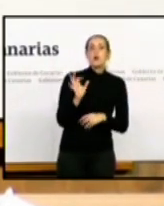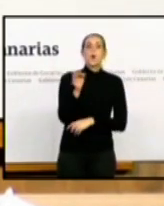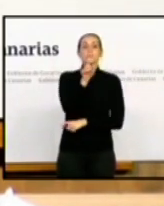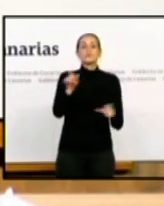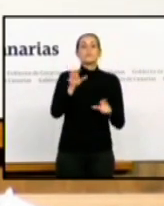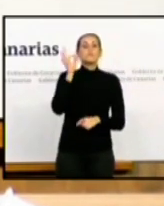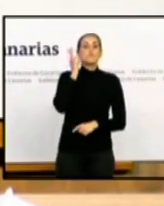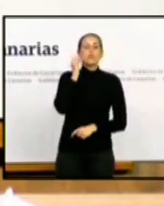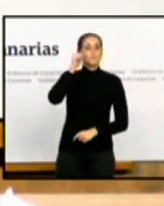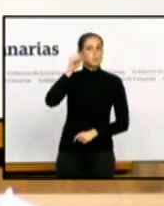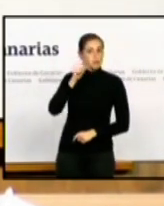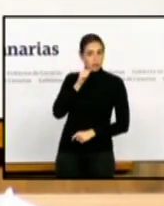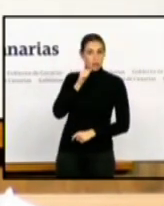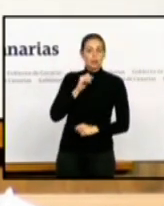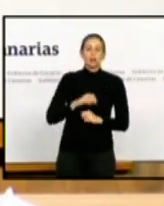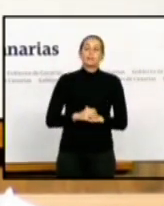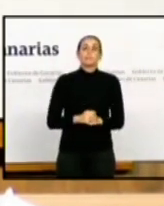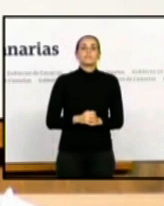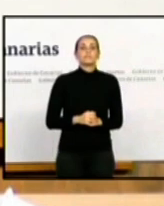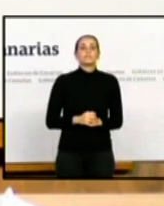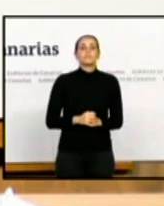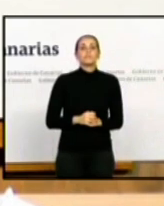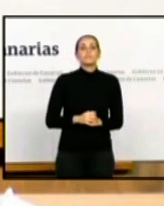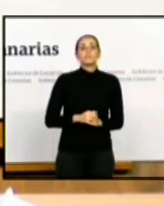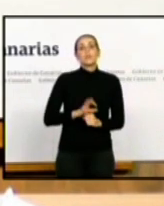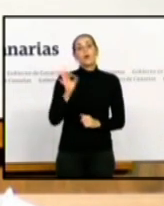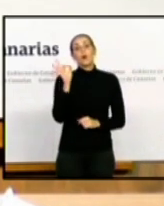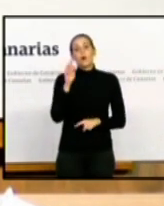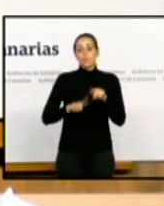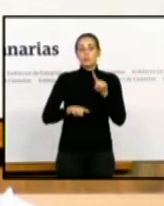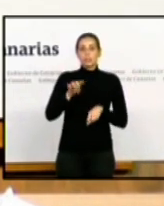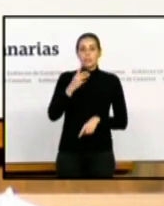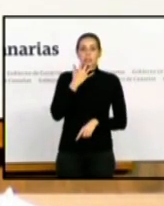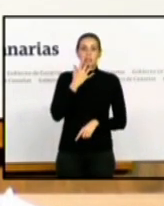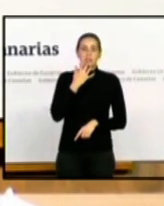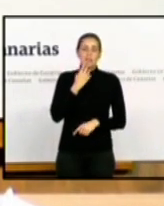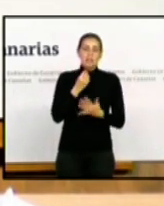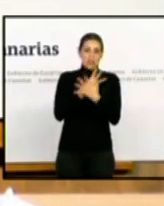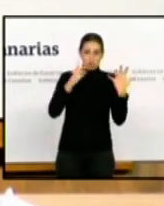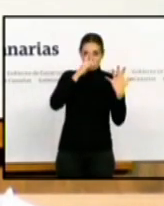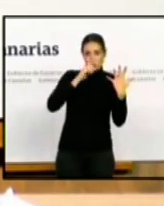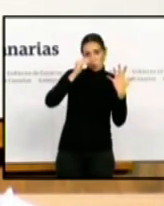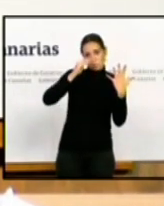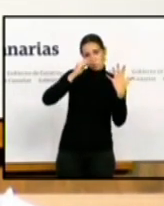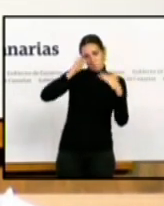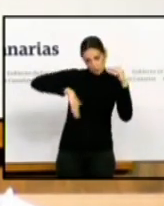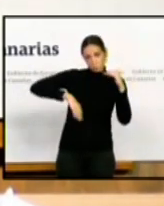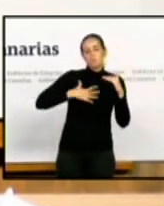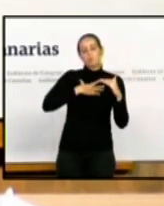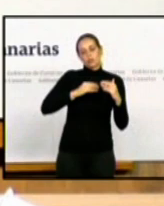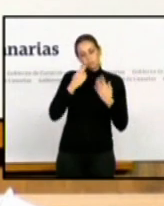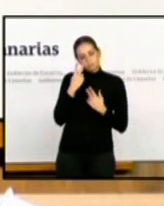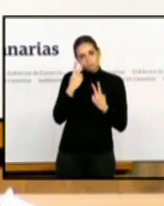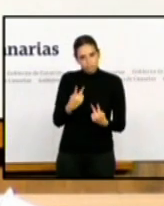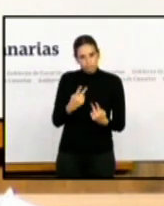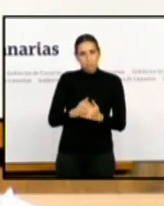embarazadas y también se podrá visitar en el caso de los menores de edad. Igualmente, el Consejo de